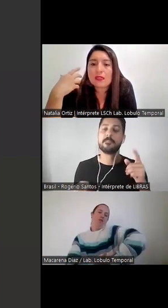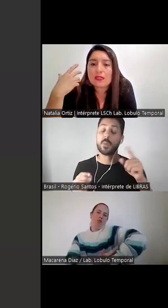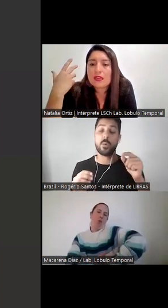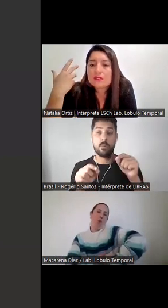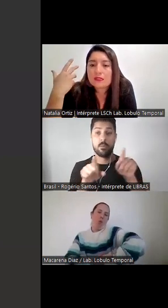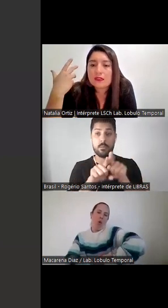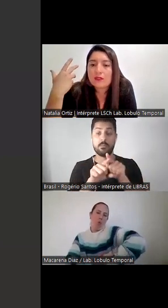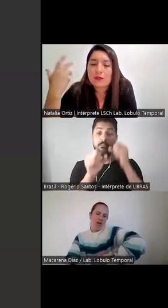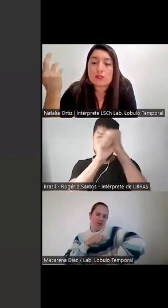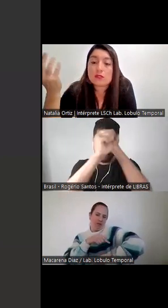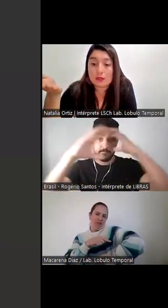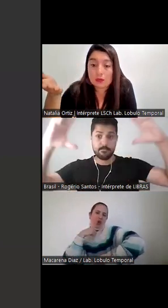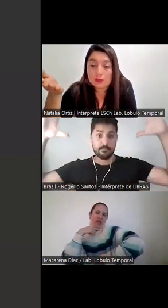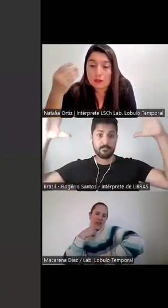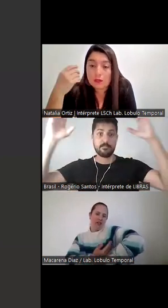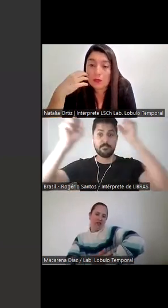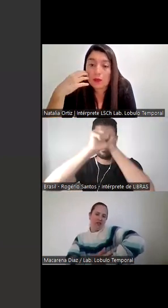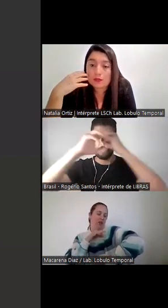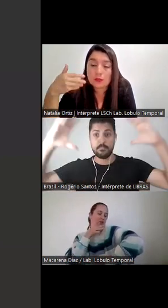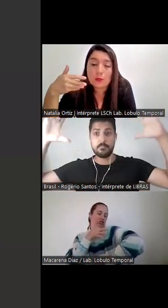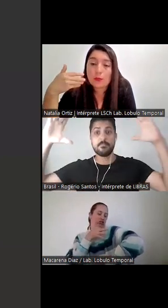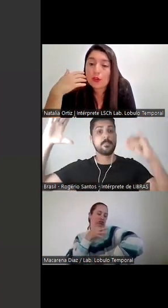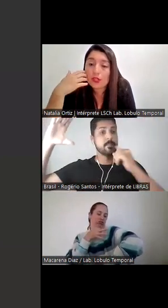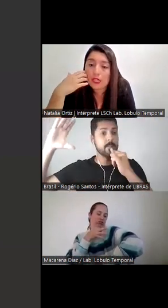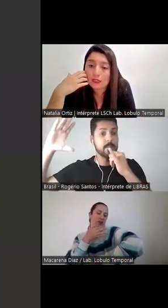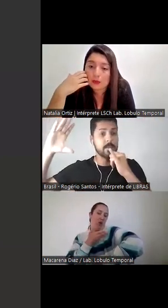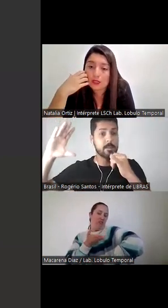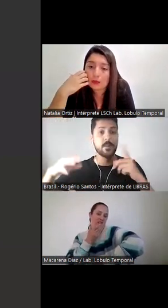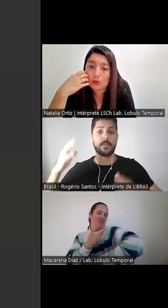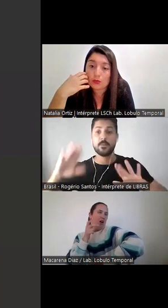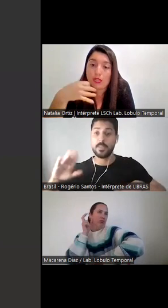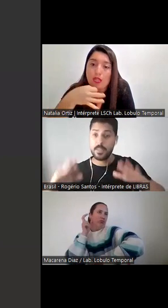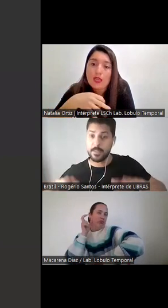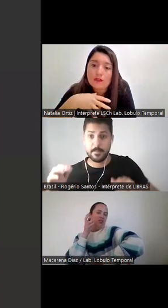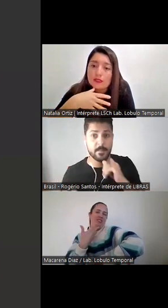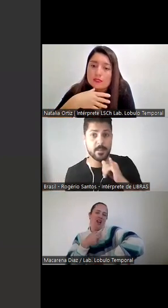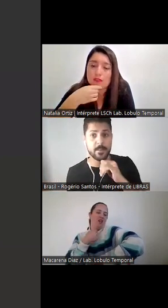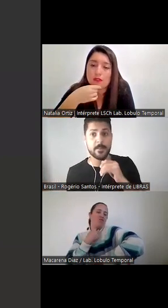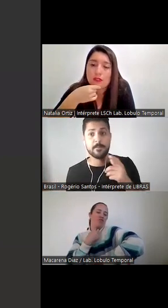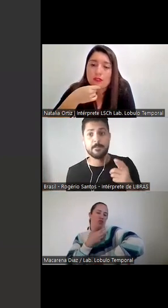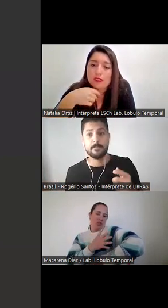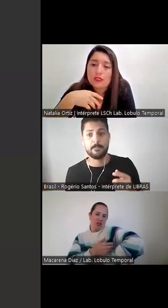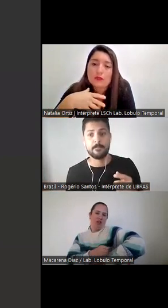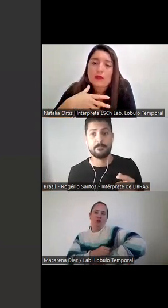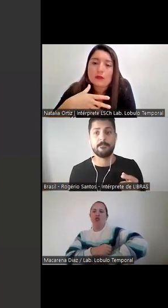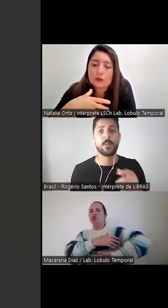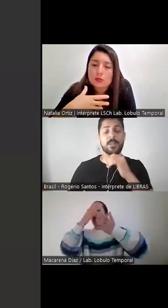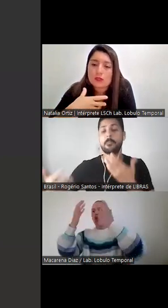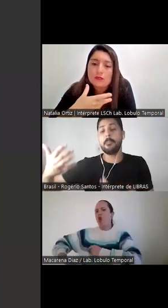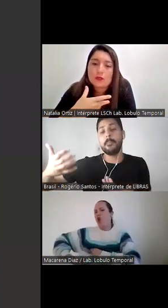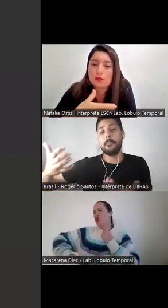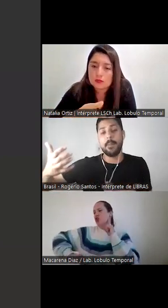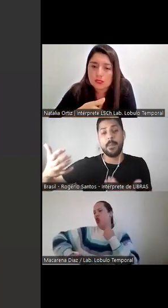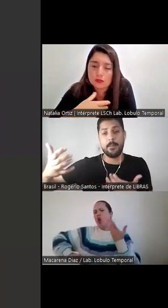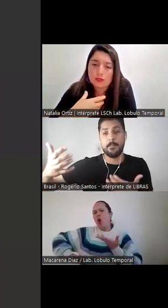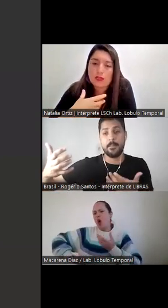podrían imaginarse la forma. No sé, por ejemplo, cuando hablamos de guagua, si una guagua es oyente, por ejemplo, y uno le habla, qué sé yo, esta guagua está escuchando